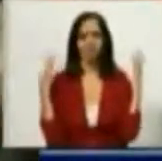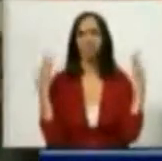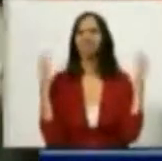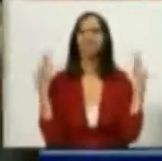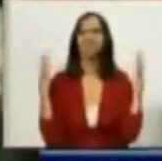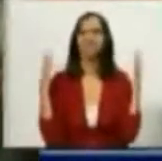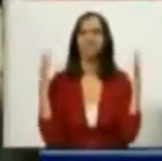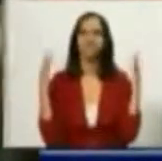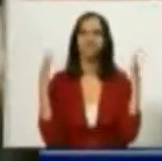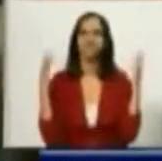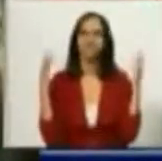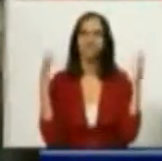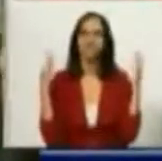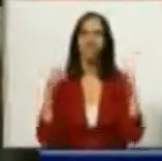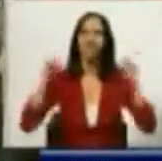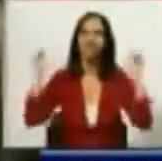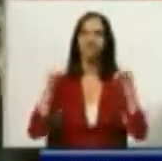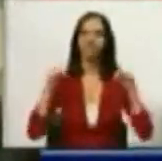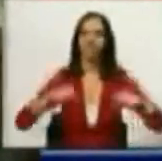este